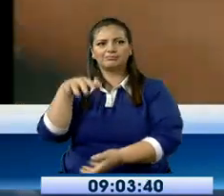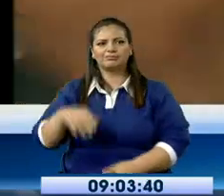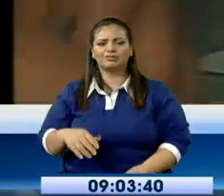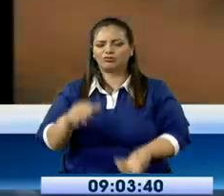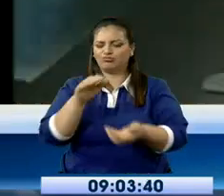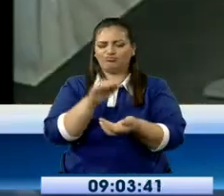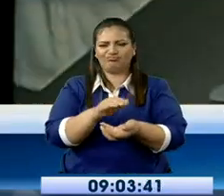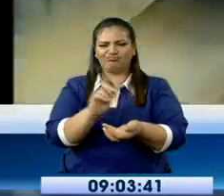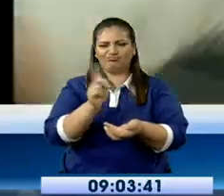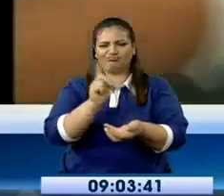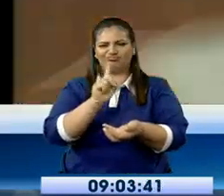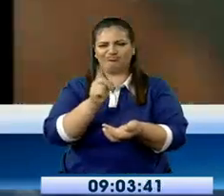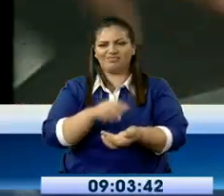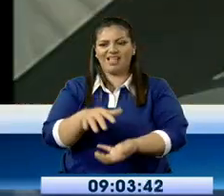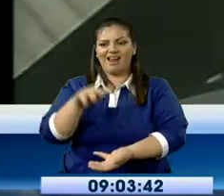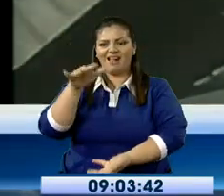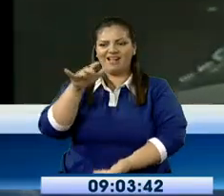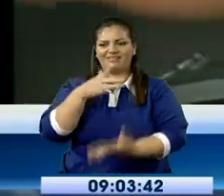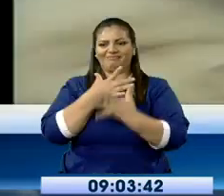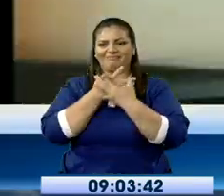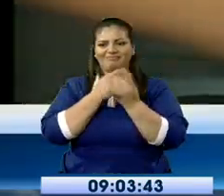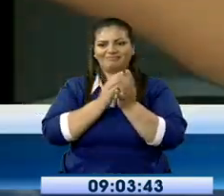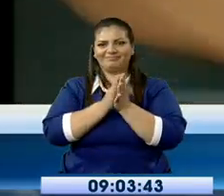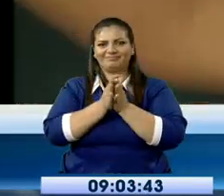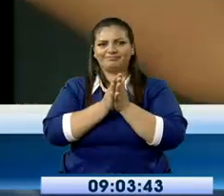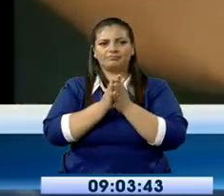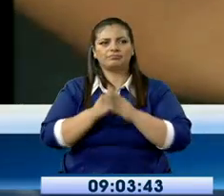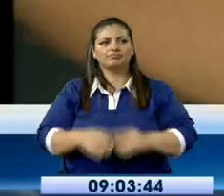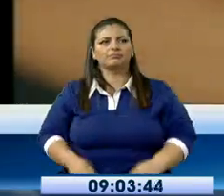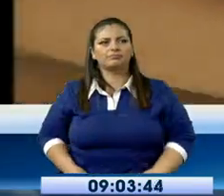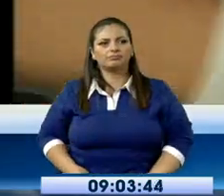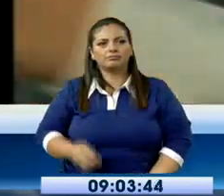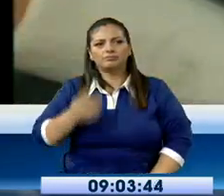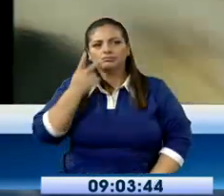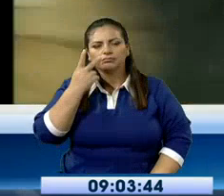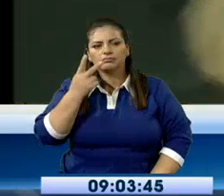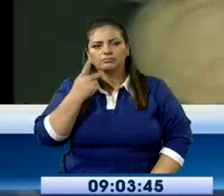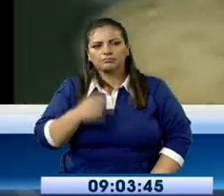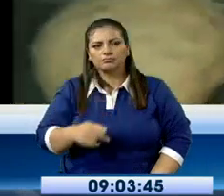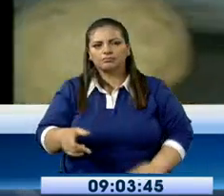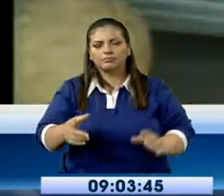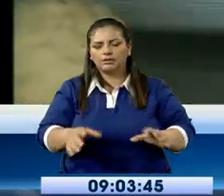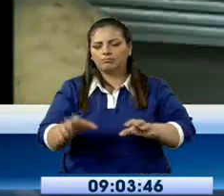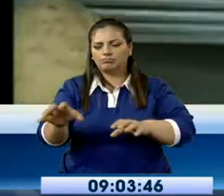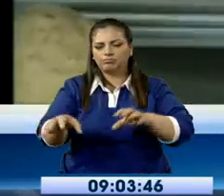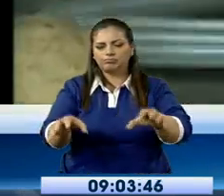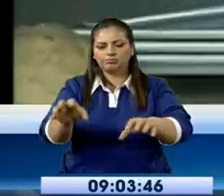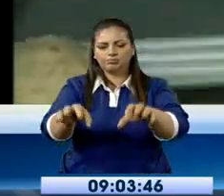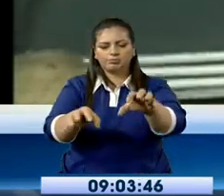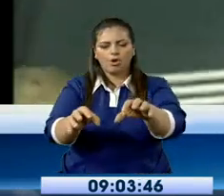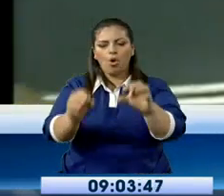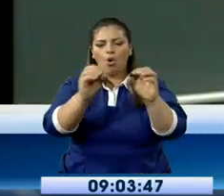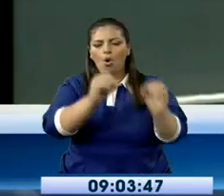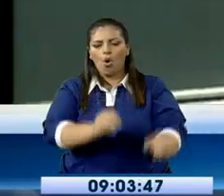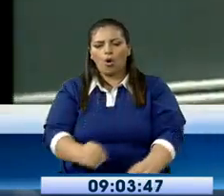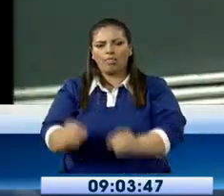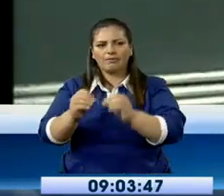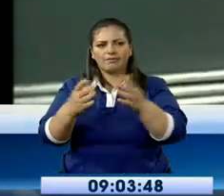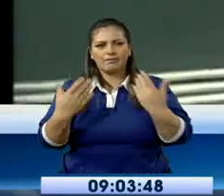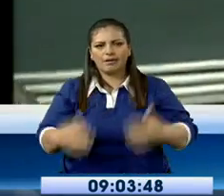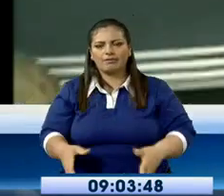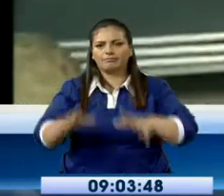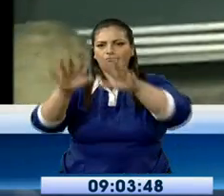ya están ya amasando ya lo último. Y dejando las porciones, poniéndolos en la lata. Luego de la lata, ya los tienen